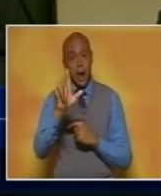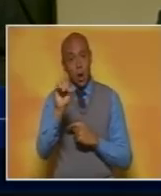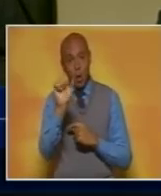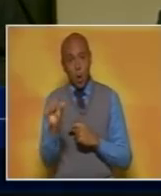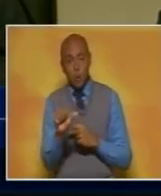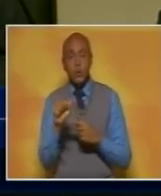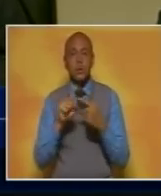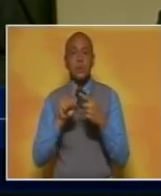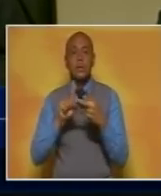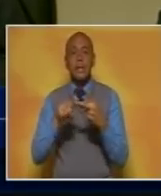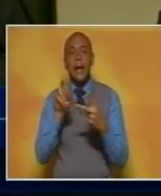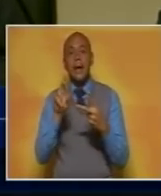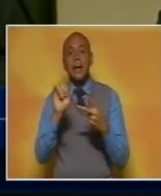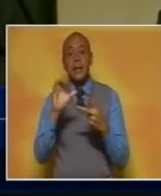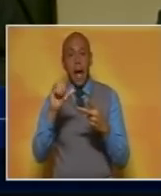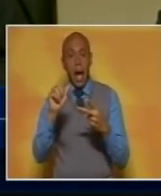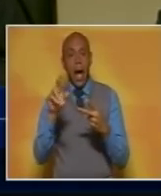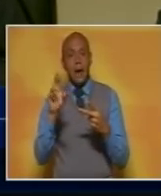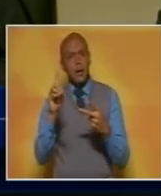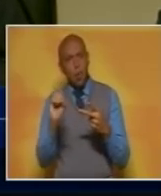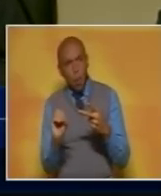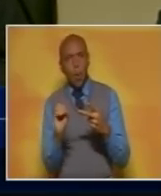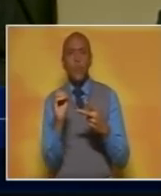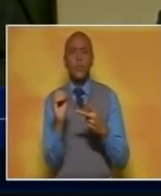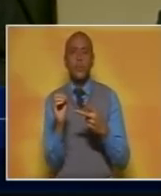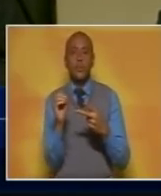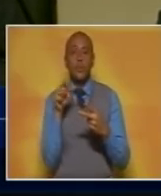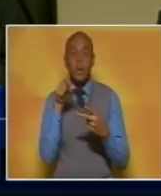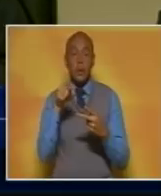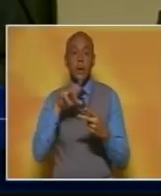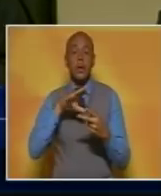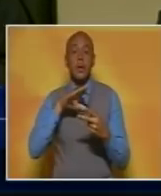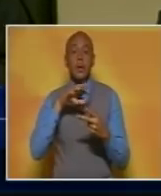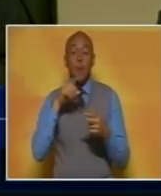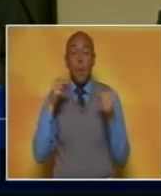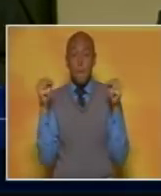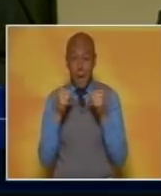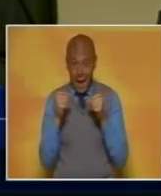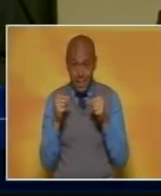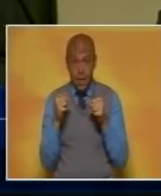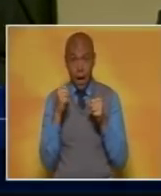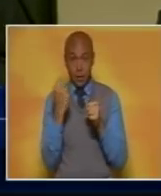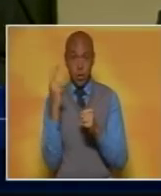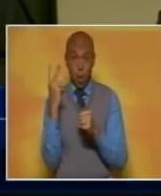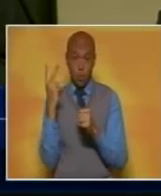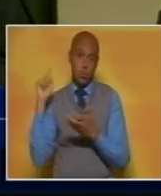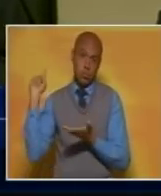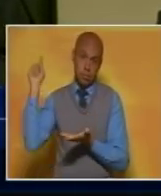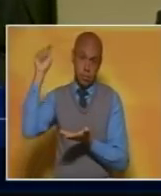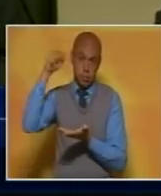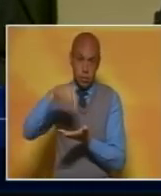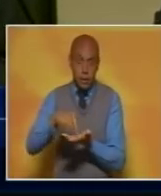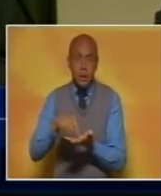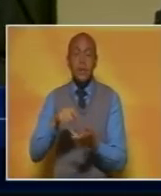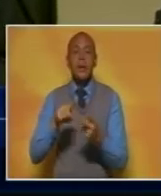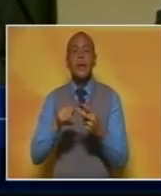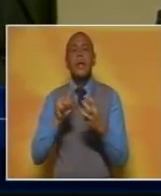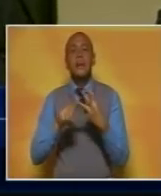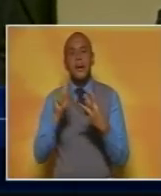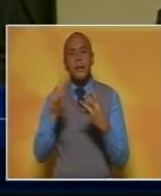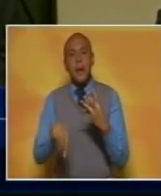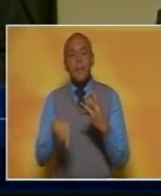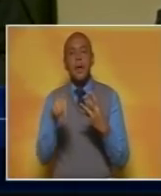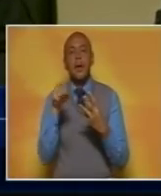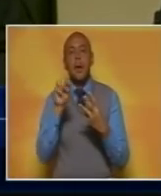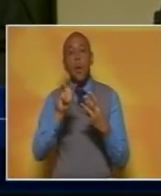y Ricardo Molina del estado Mérida, y como el caso del señor Wilmer Ramón González del estado Zulia,